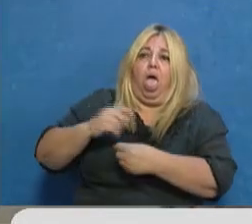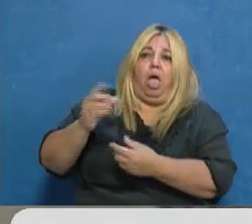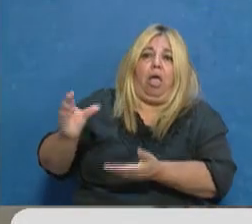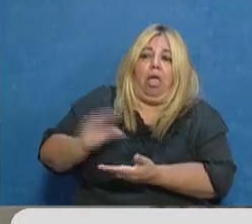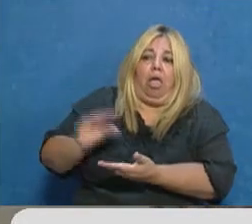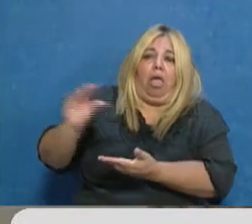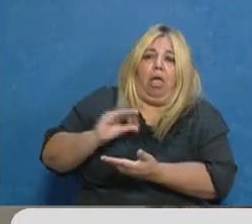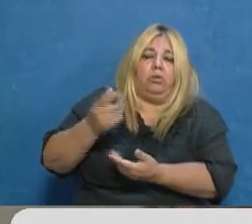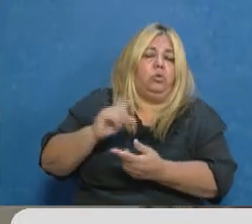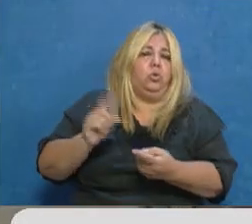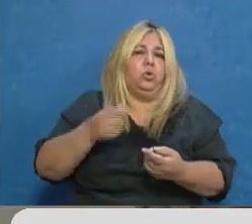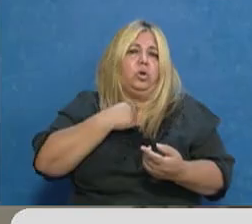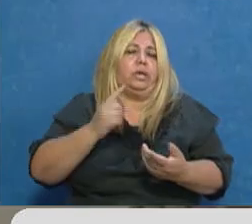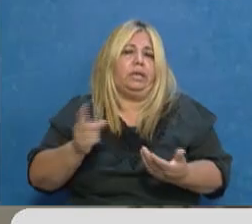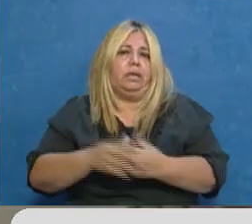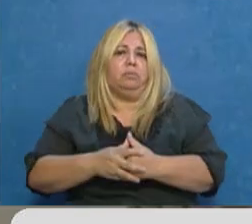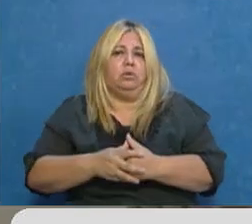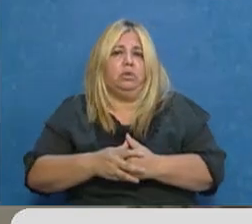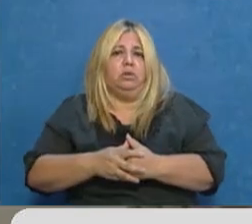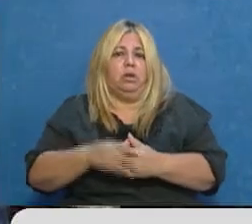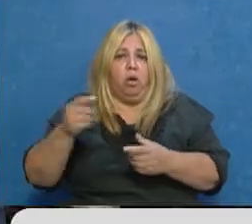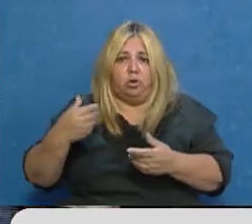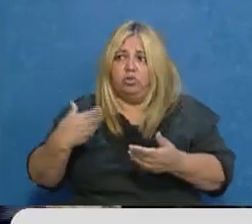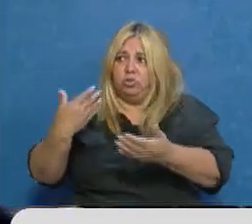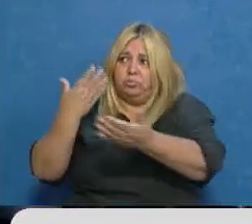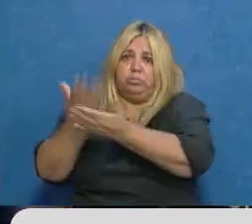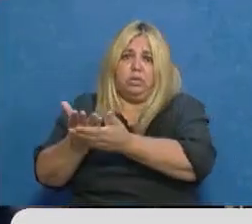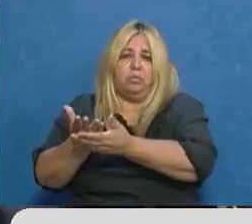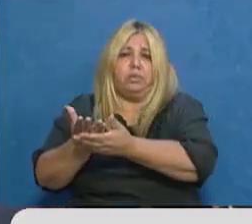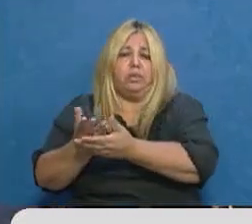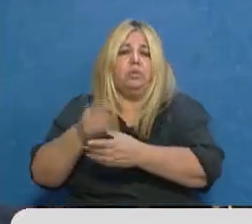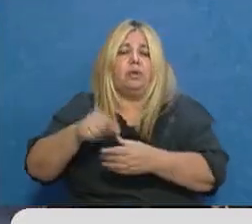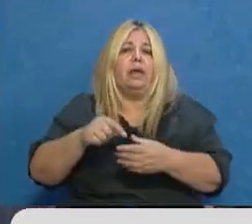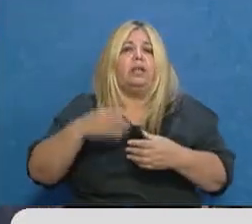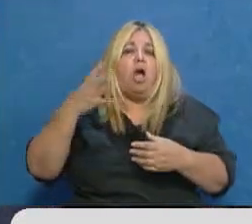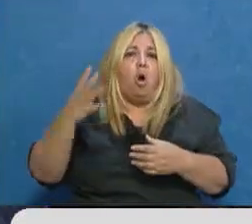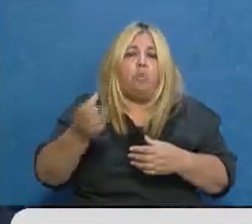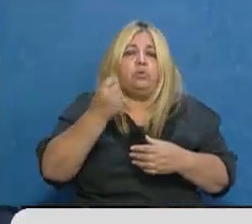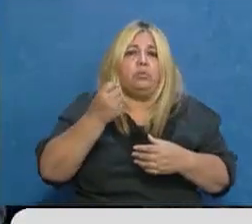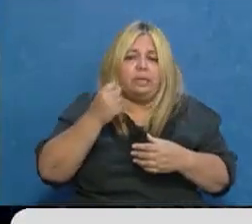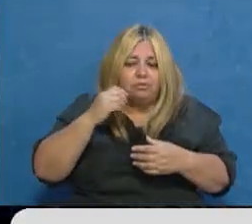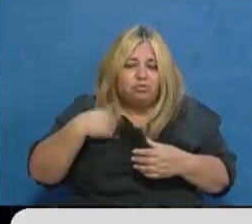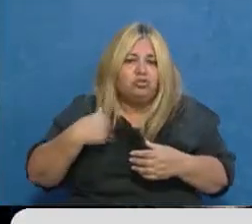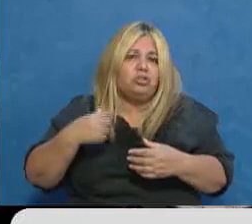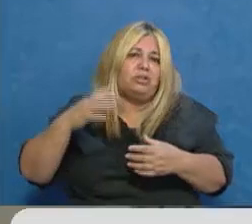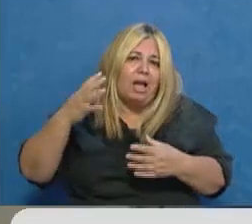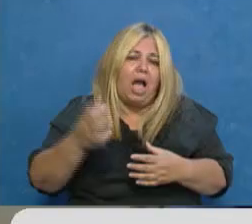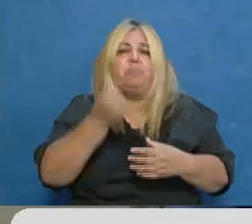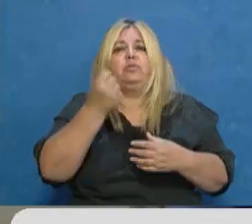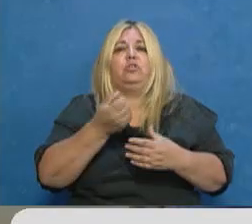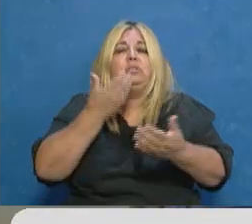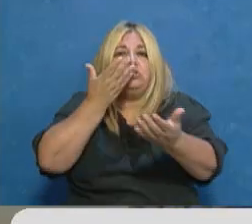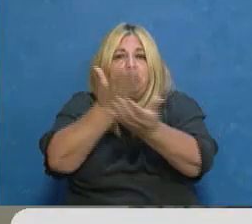gobierno nos va a dar paso a esto que estamos pidiendo. Y también aprovechando la oportunidad, porque si estamos pidiendo también que